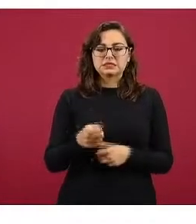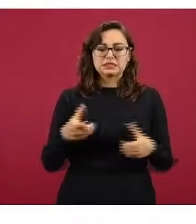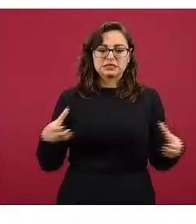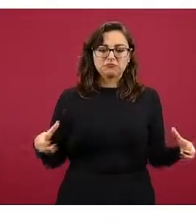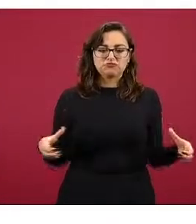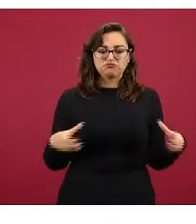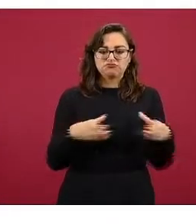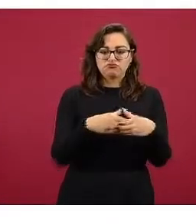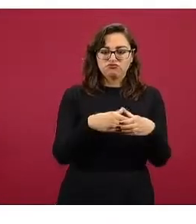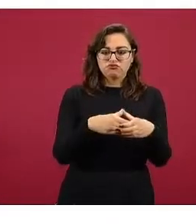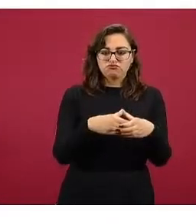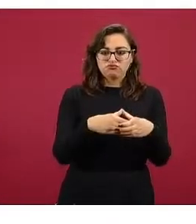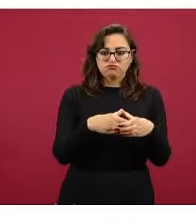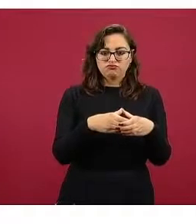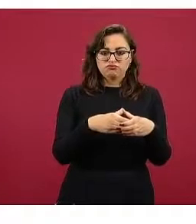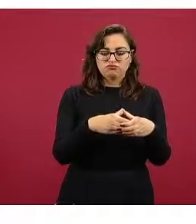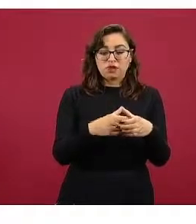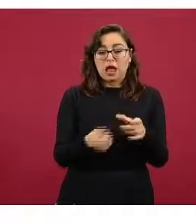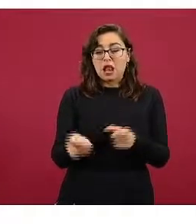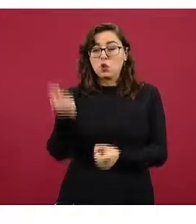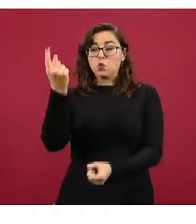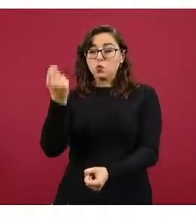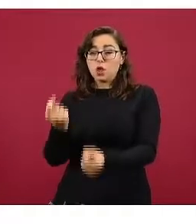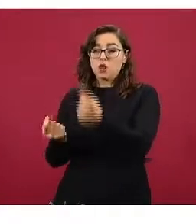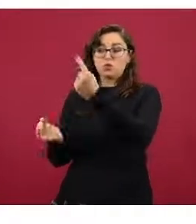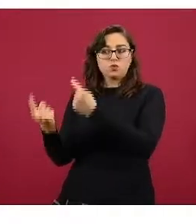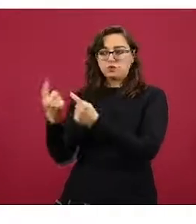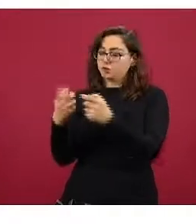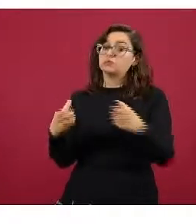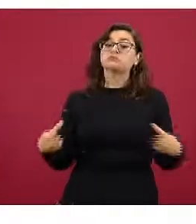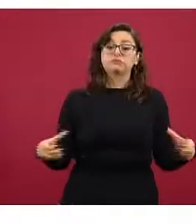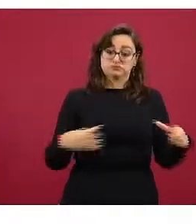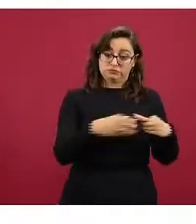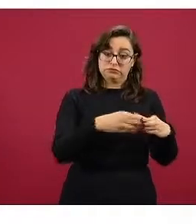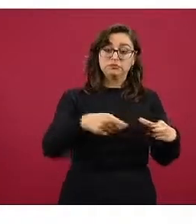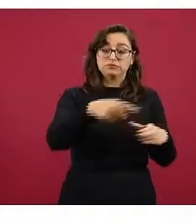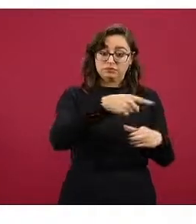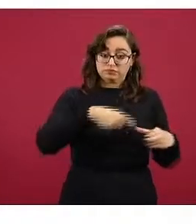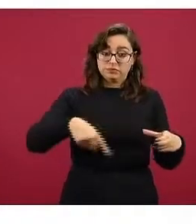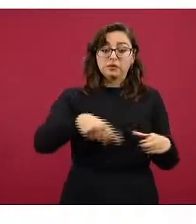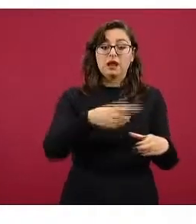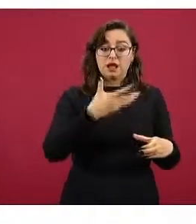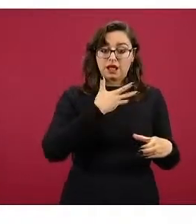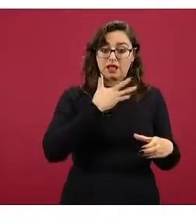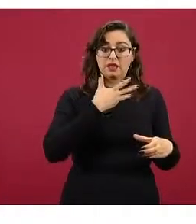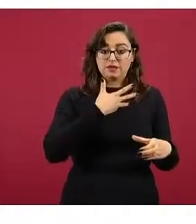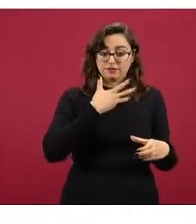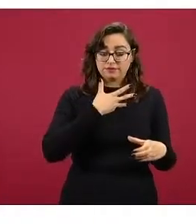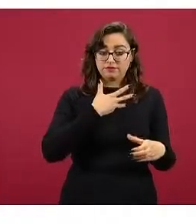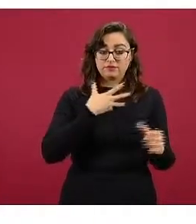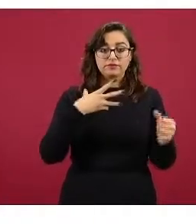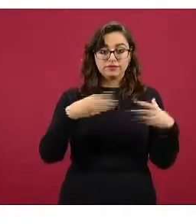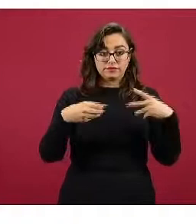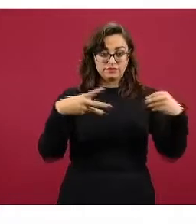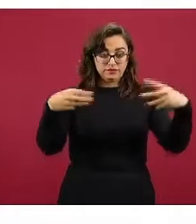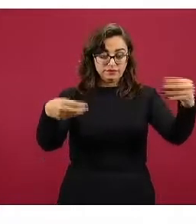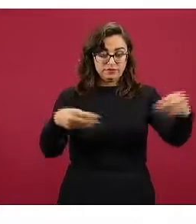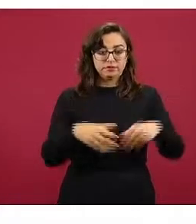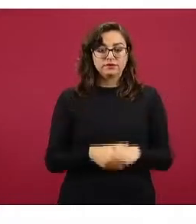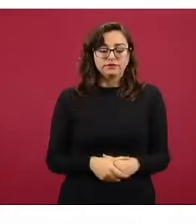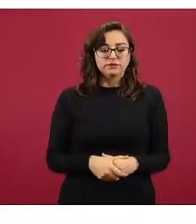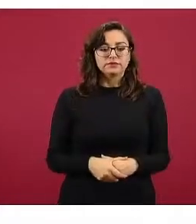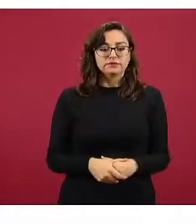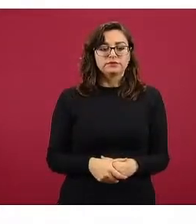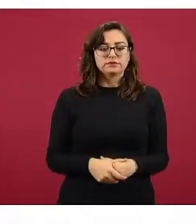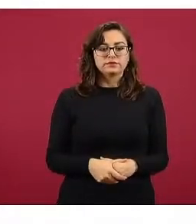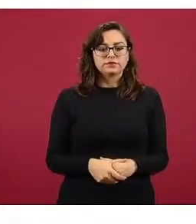que casos esporádicos. Entonces, casos esporádicos, conglomerado de casos, transmisión comunitaria. Vean